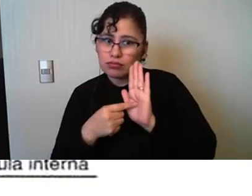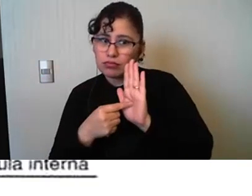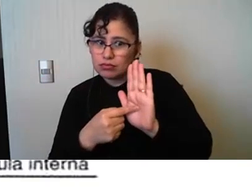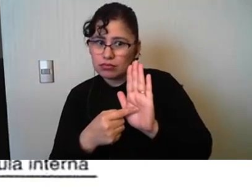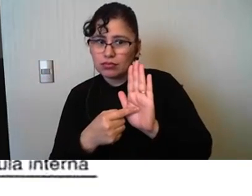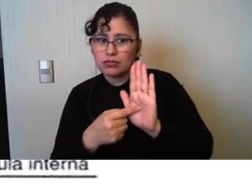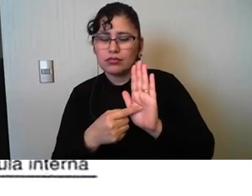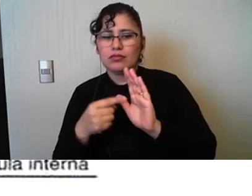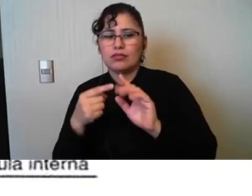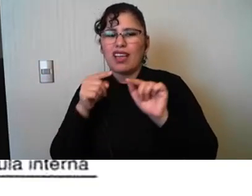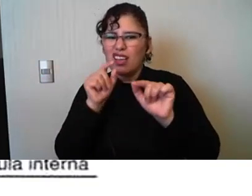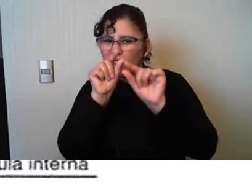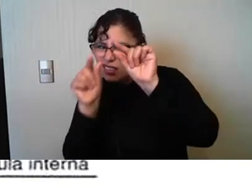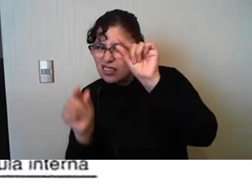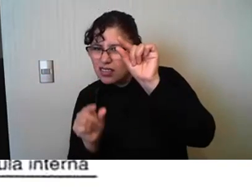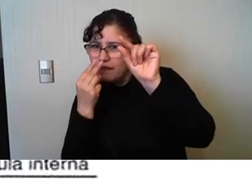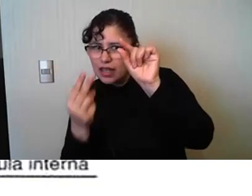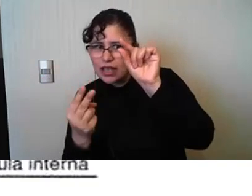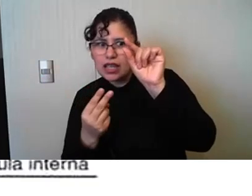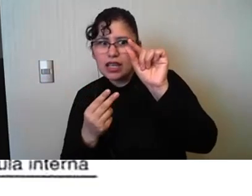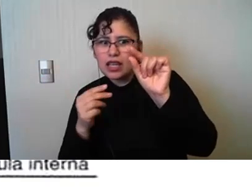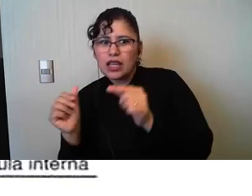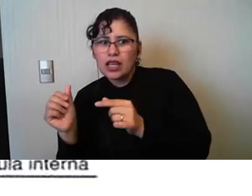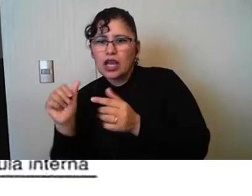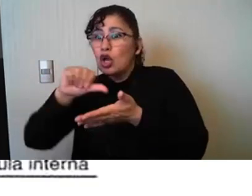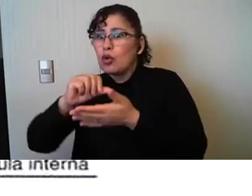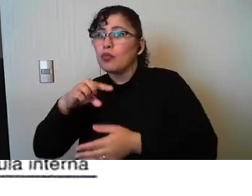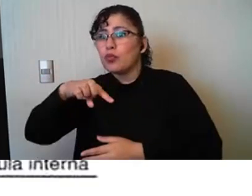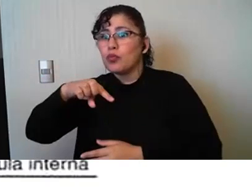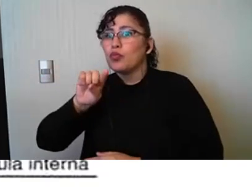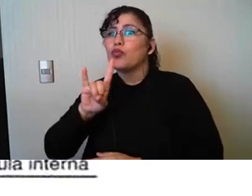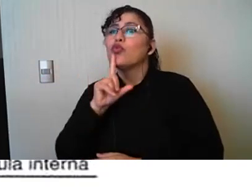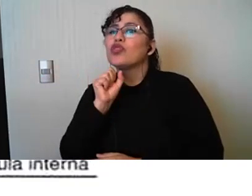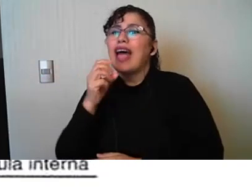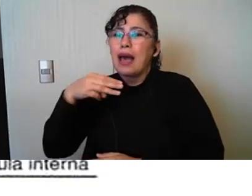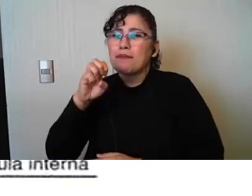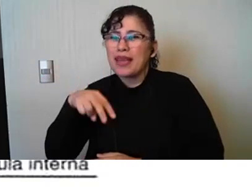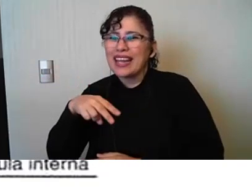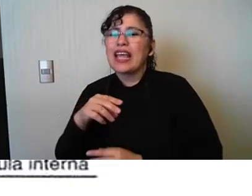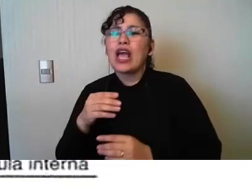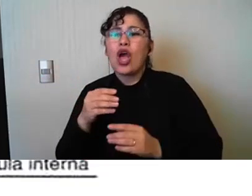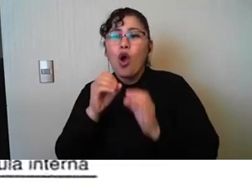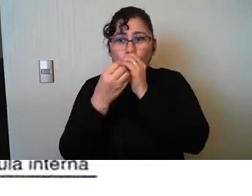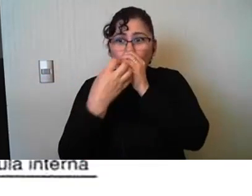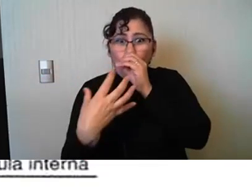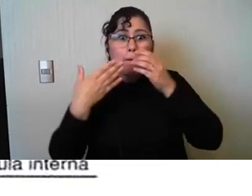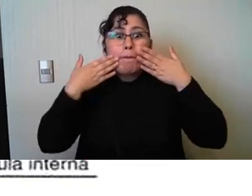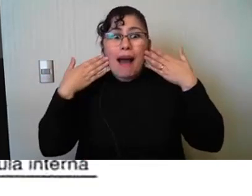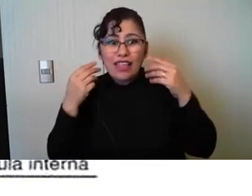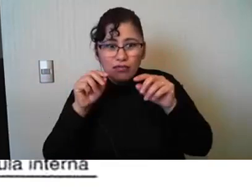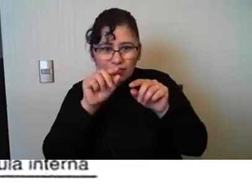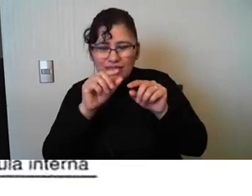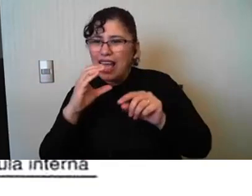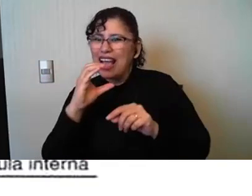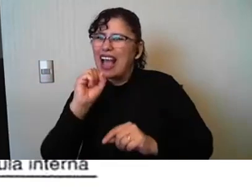ahí se ve el putamen con el globo pálido, ahí se ve parte del núcleo caudado, todo eso que está ahí en blanco